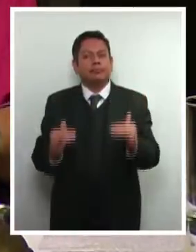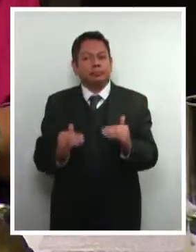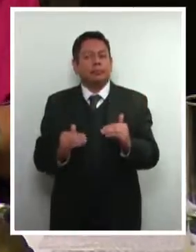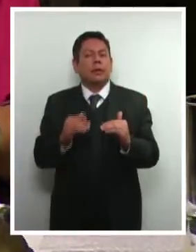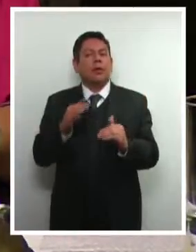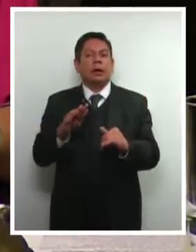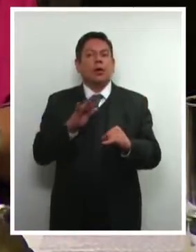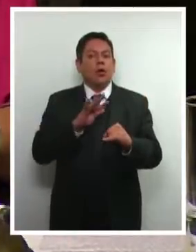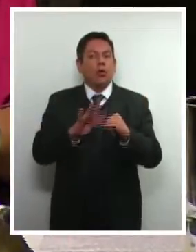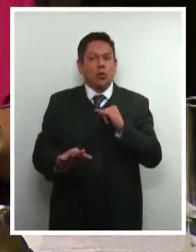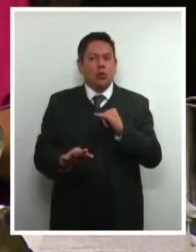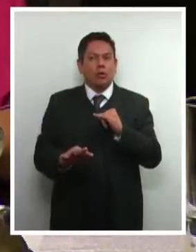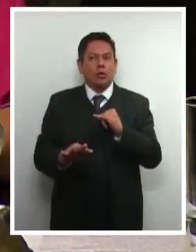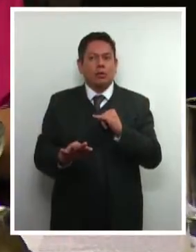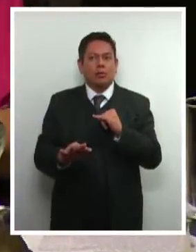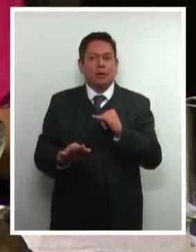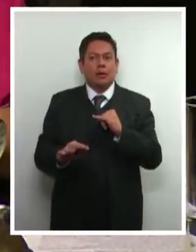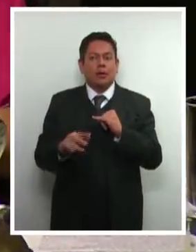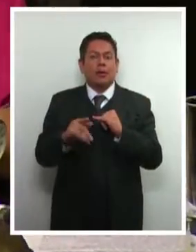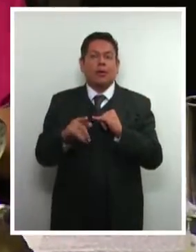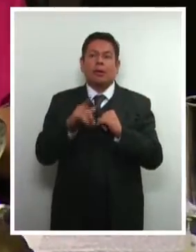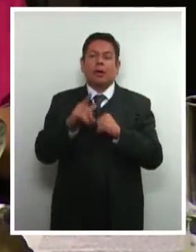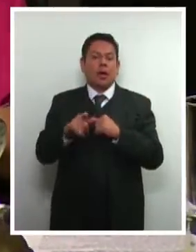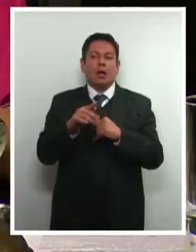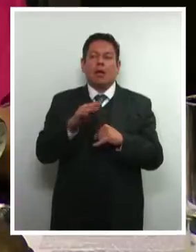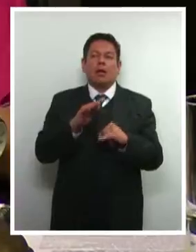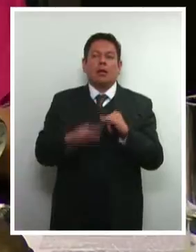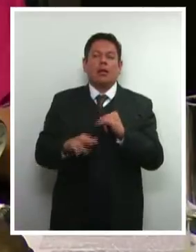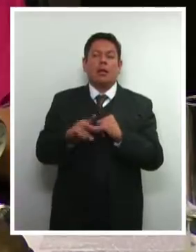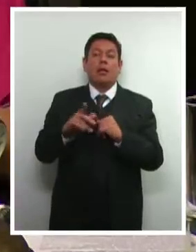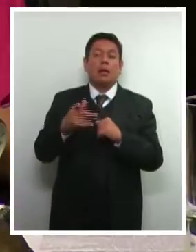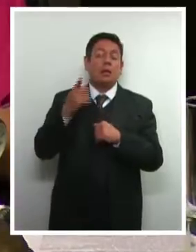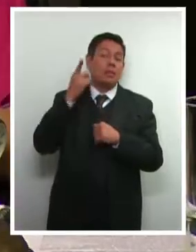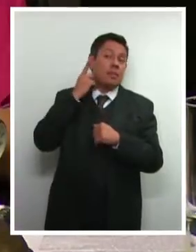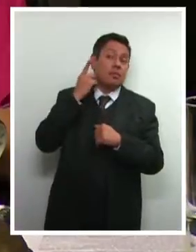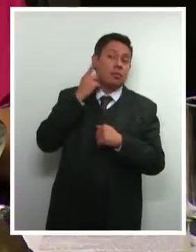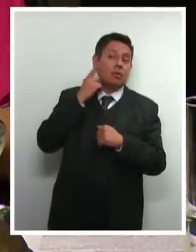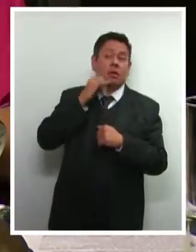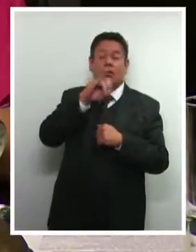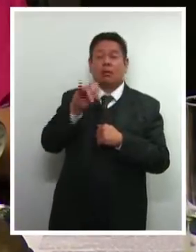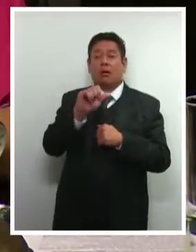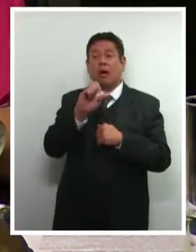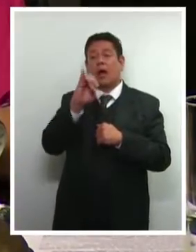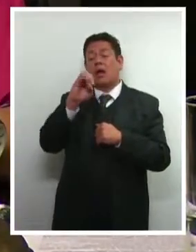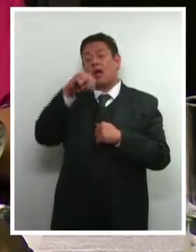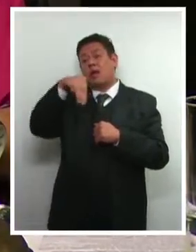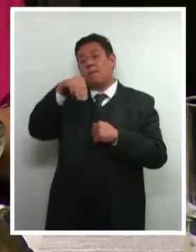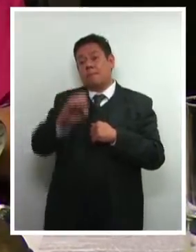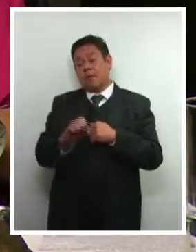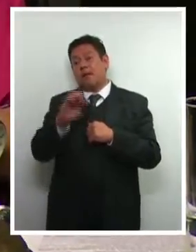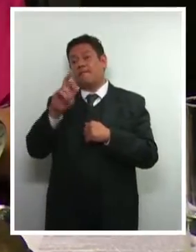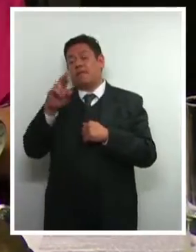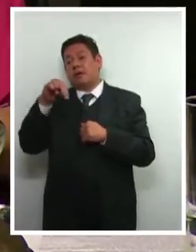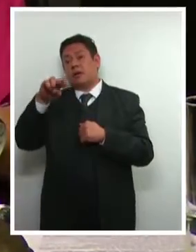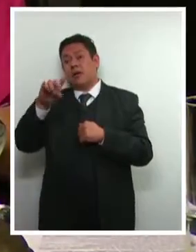y última reserva del diputado Jaime Fernando Cárdenas